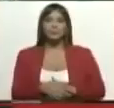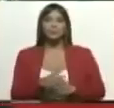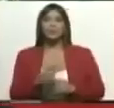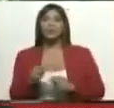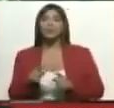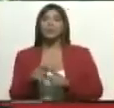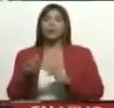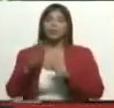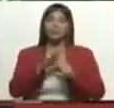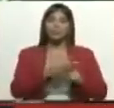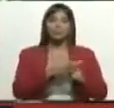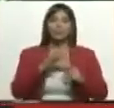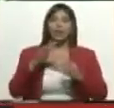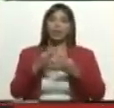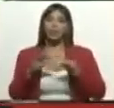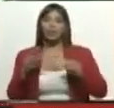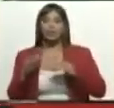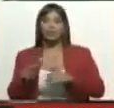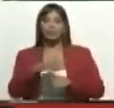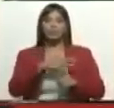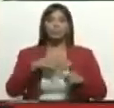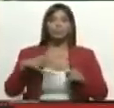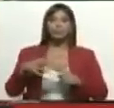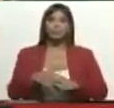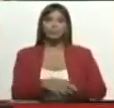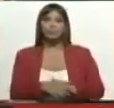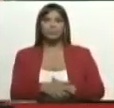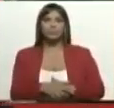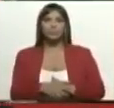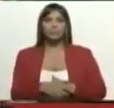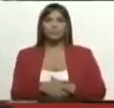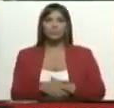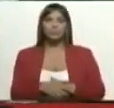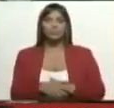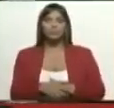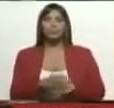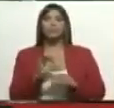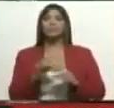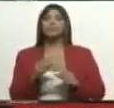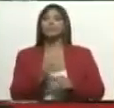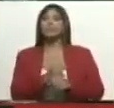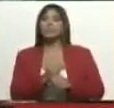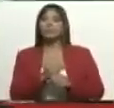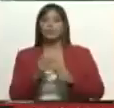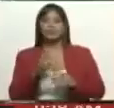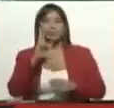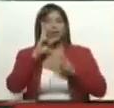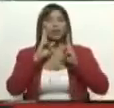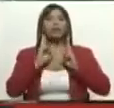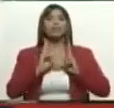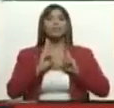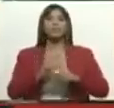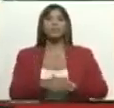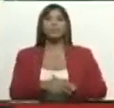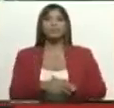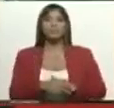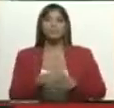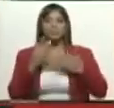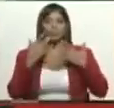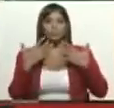ecocidio de nuestro medio ambiente. Ha sido una operación impecable,